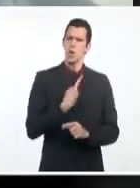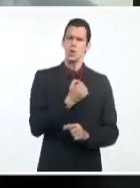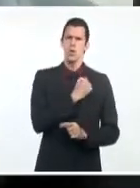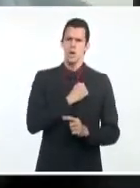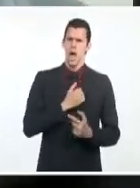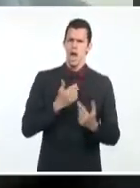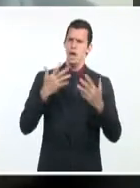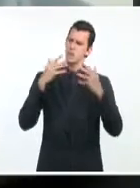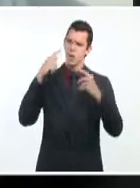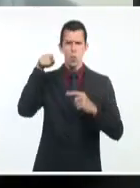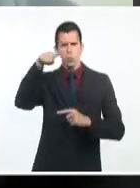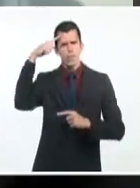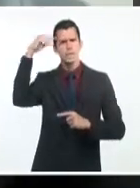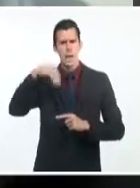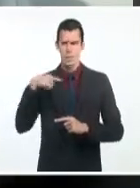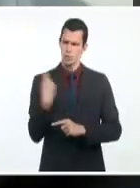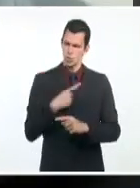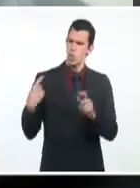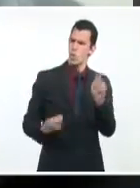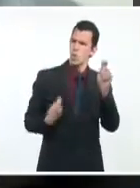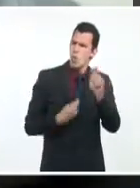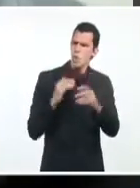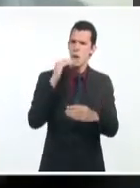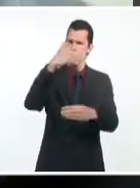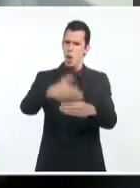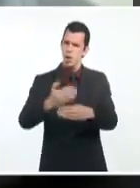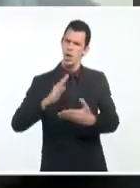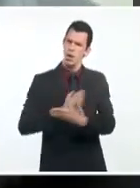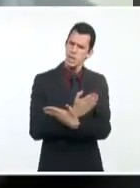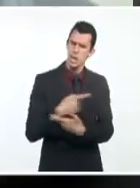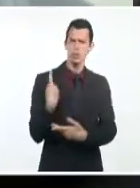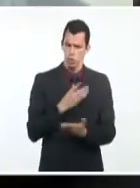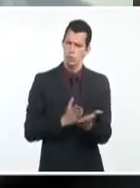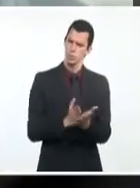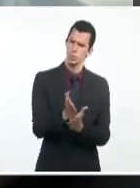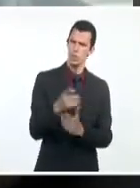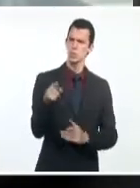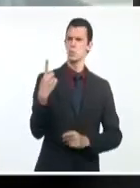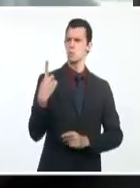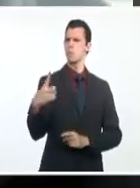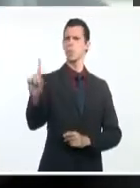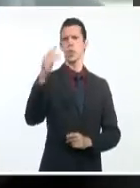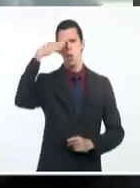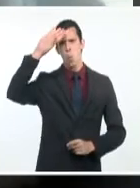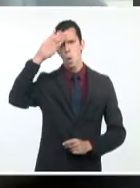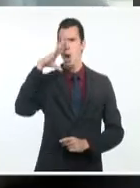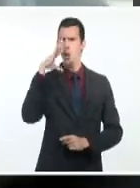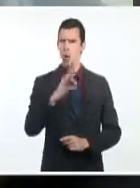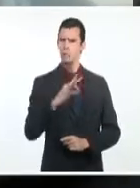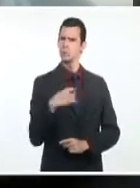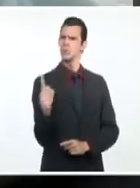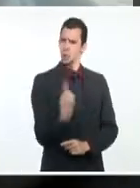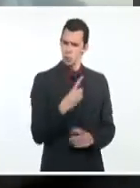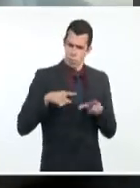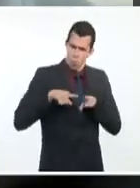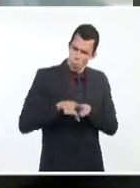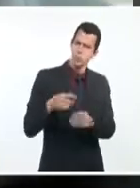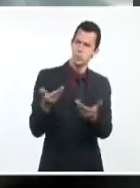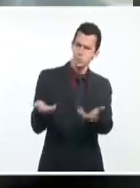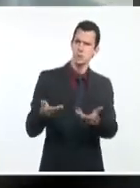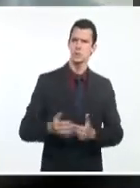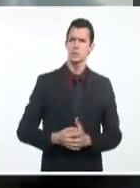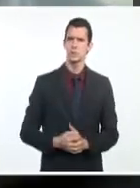lucha contra bloqueo sigue. Cuba no está solo, estamos juntos luchando